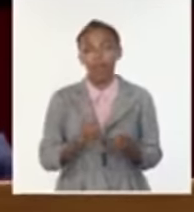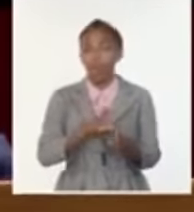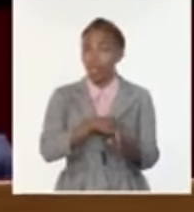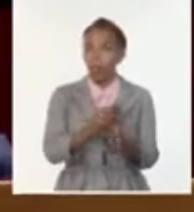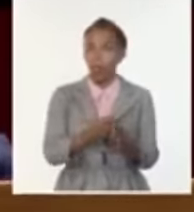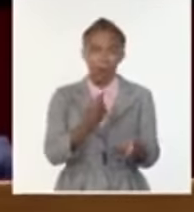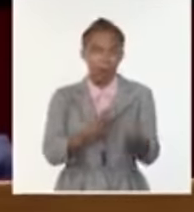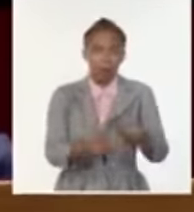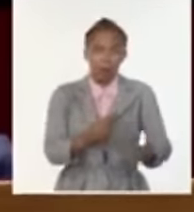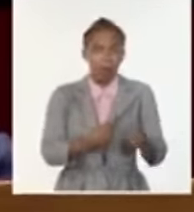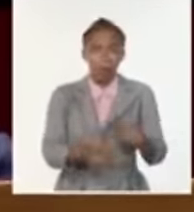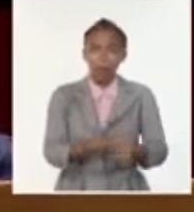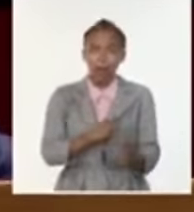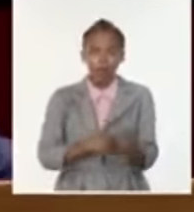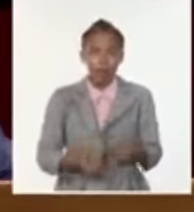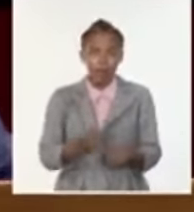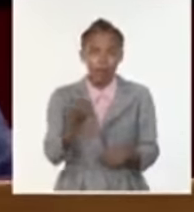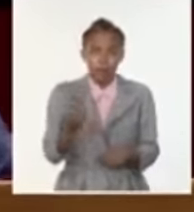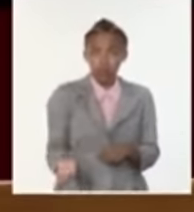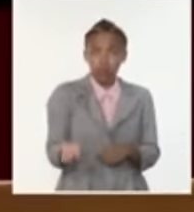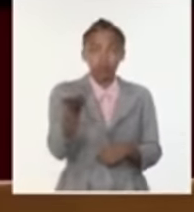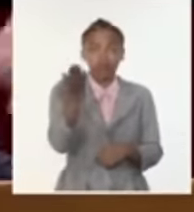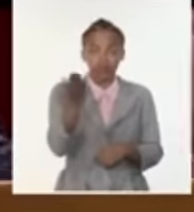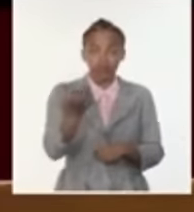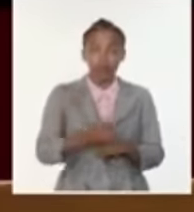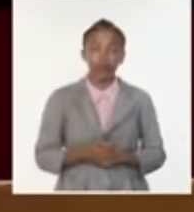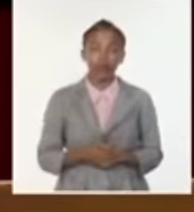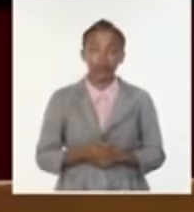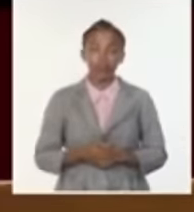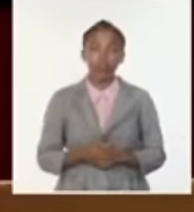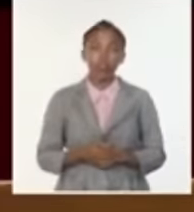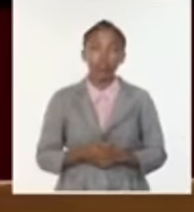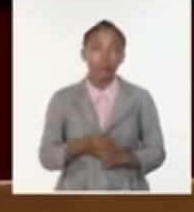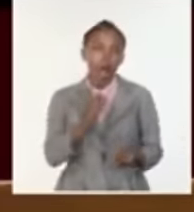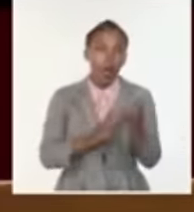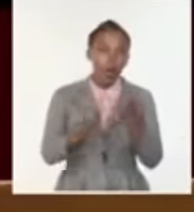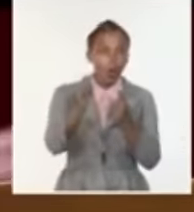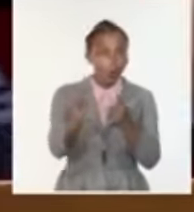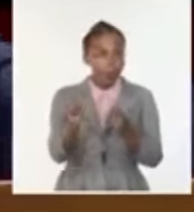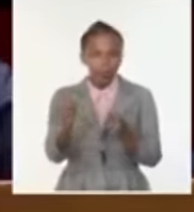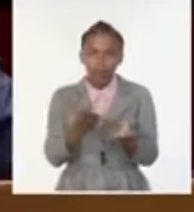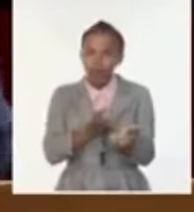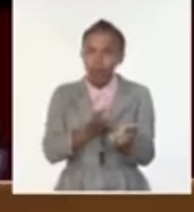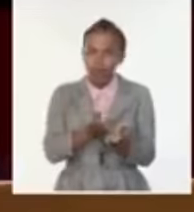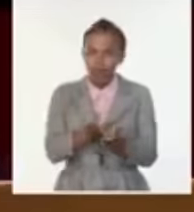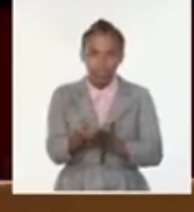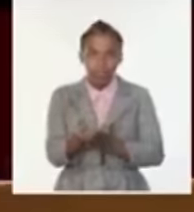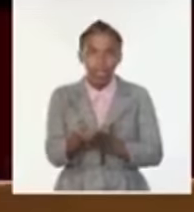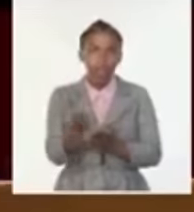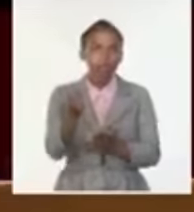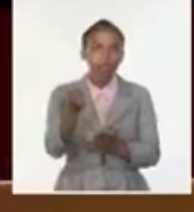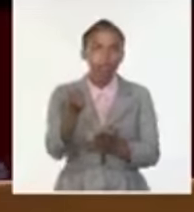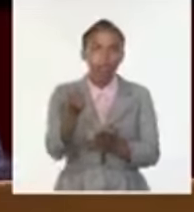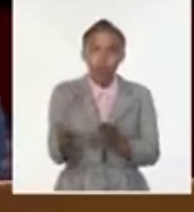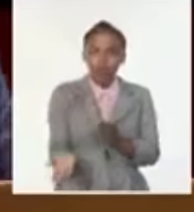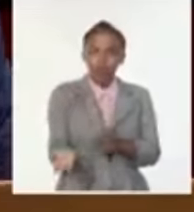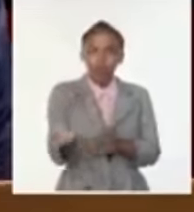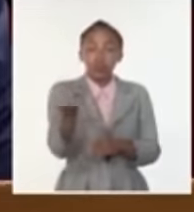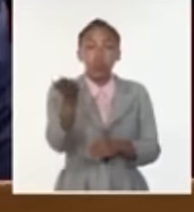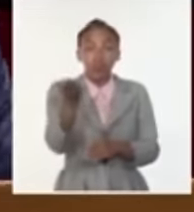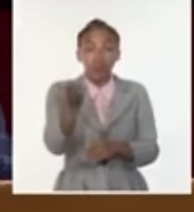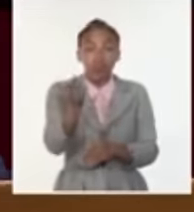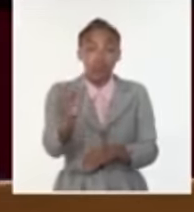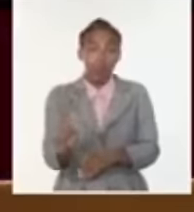Y así un grupo de violaciones, incluso hay quien persiste desafiantemente en poner de cara al público un precio